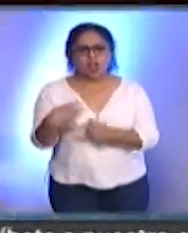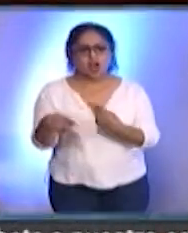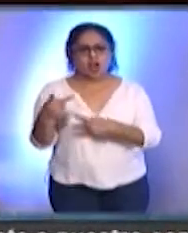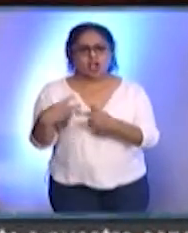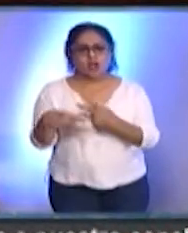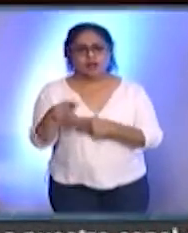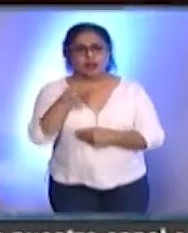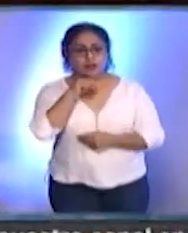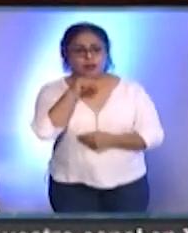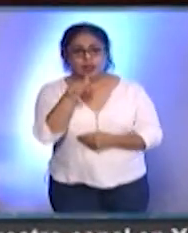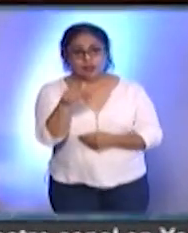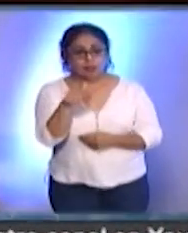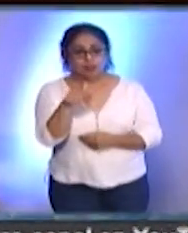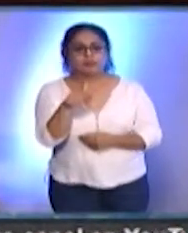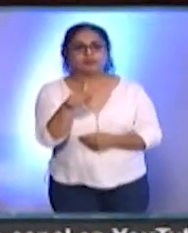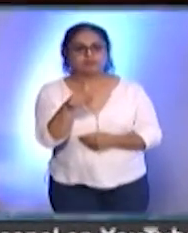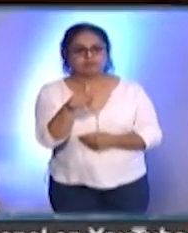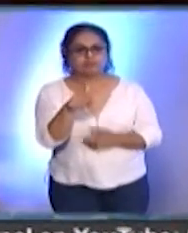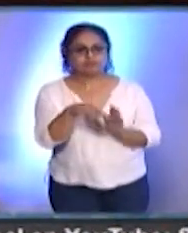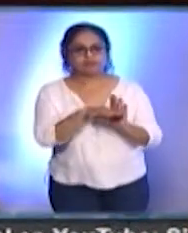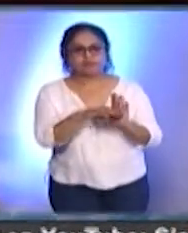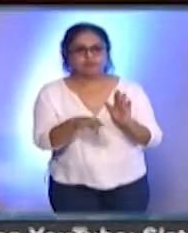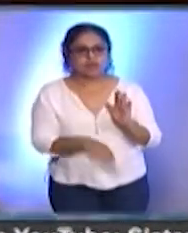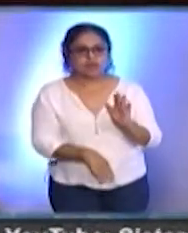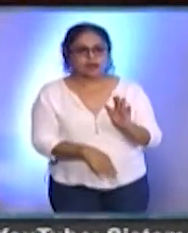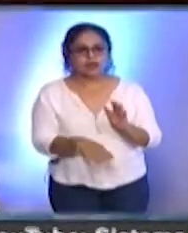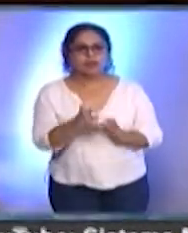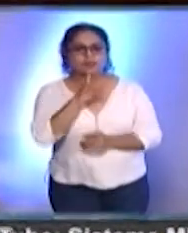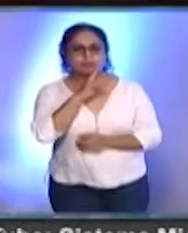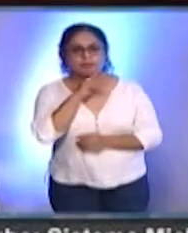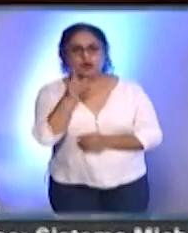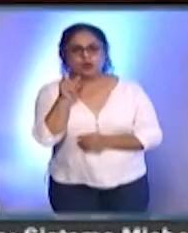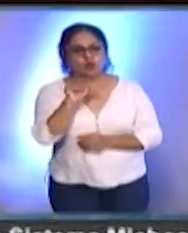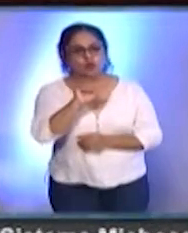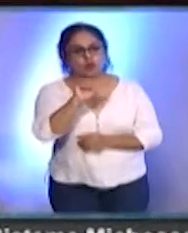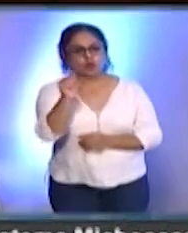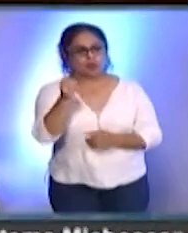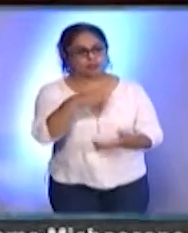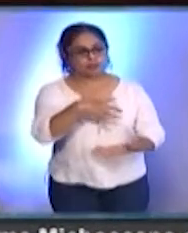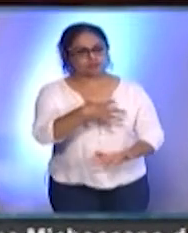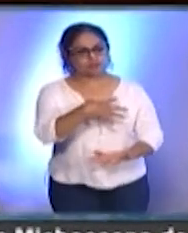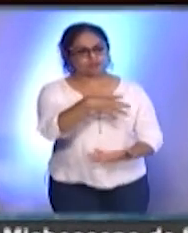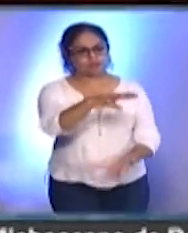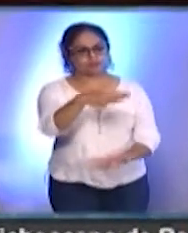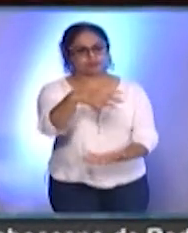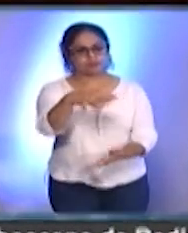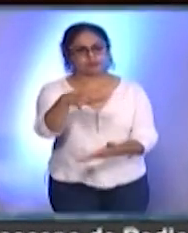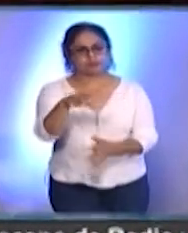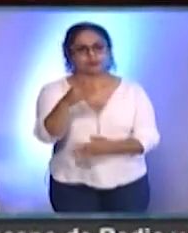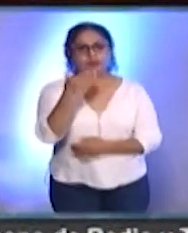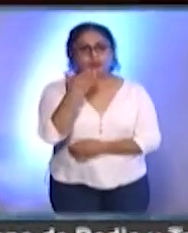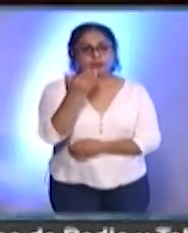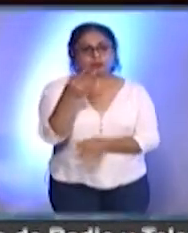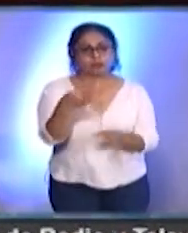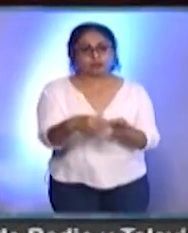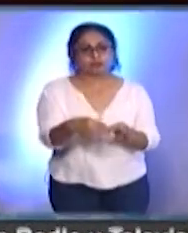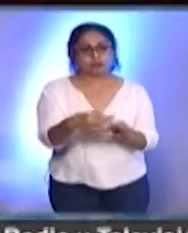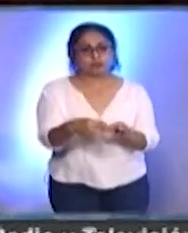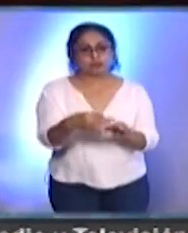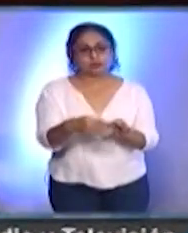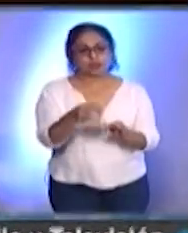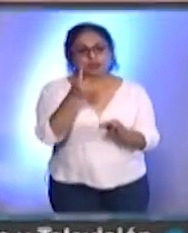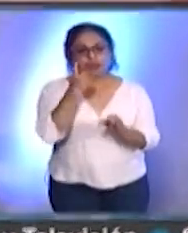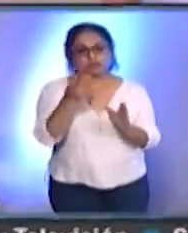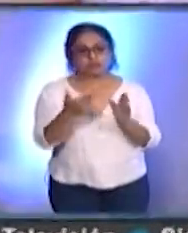a la entrega y aprobación para la entrega inmediata en caso de remanentes en base a las reglas